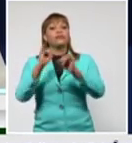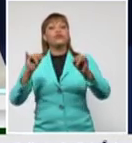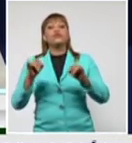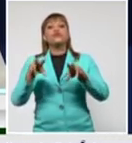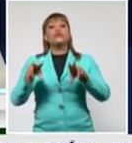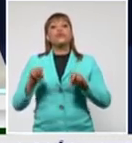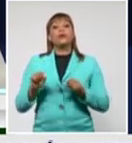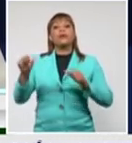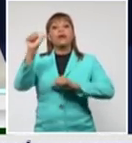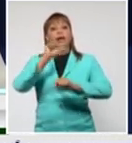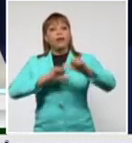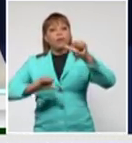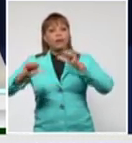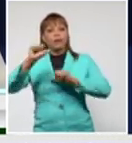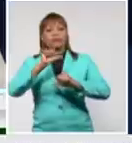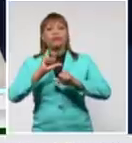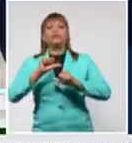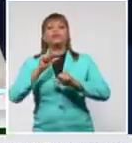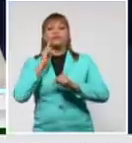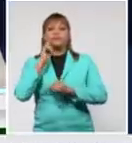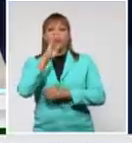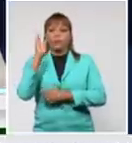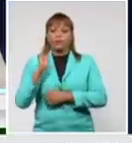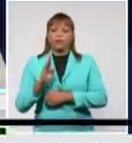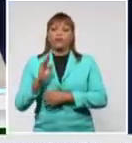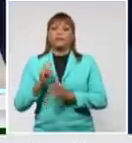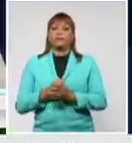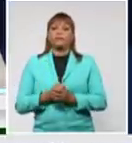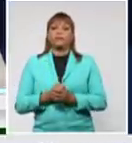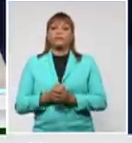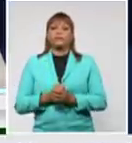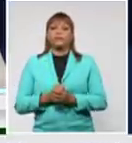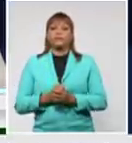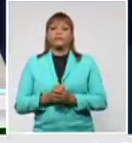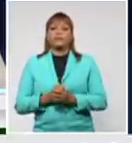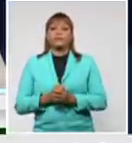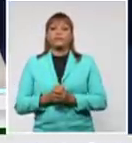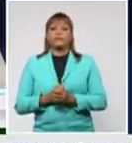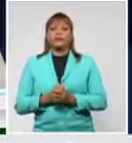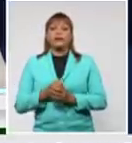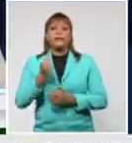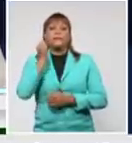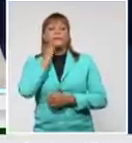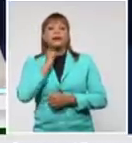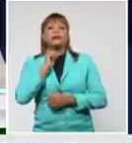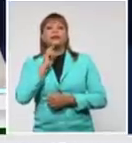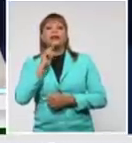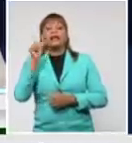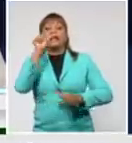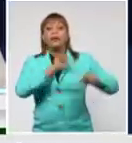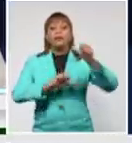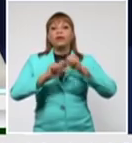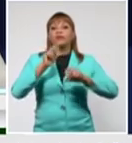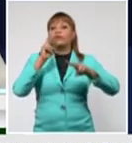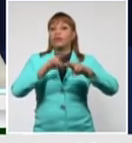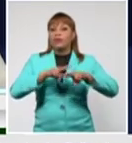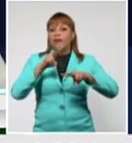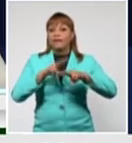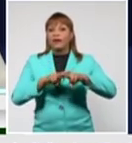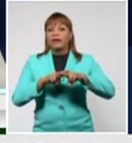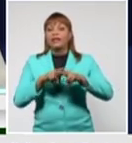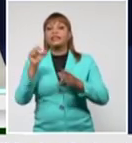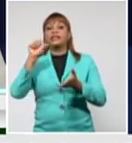de biología molecular, además de los laboratorios de los hospitales de La Habana, los laboratorios del Centro